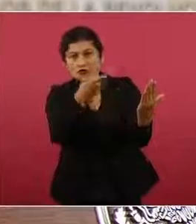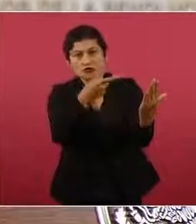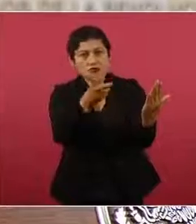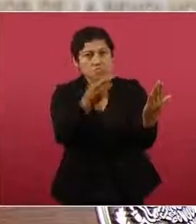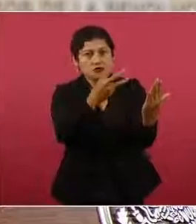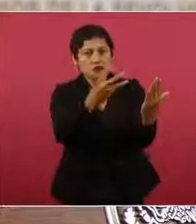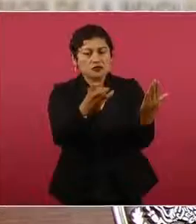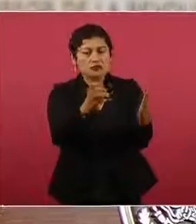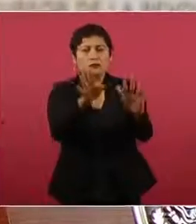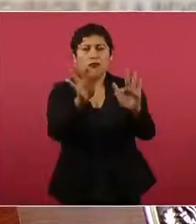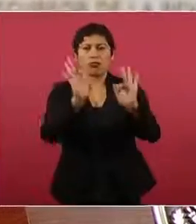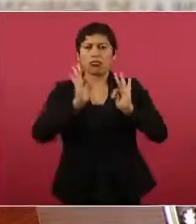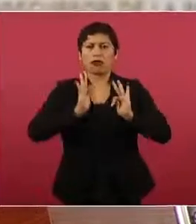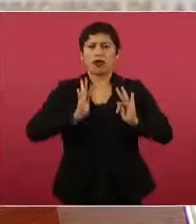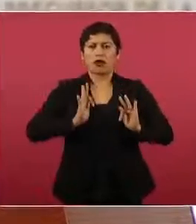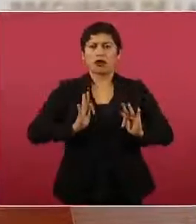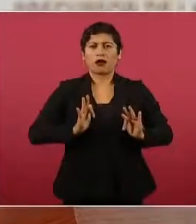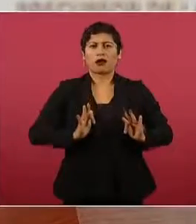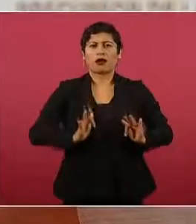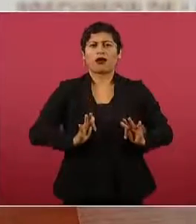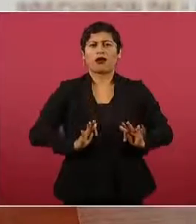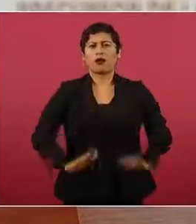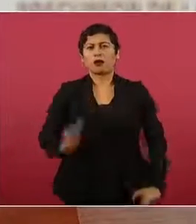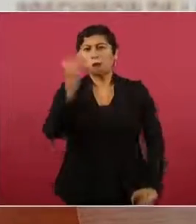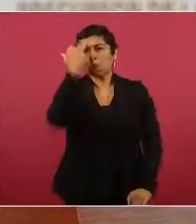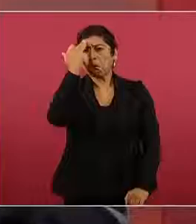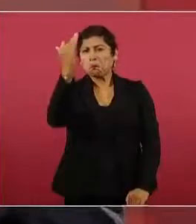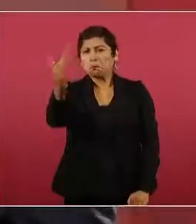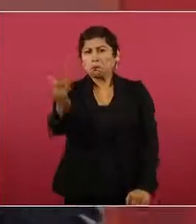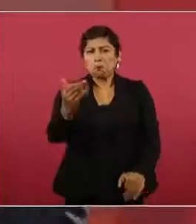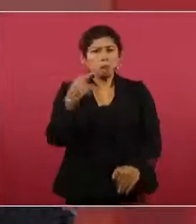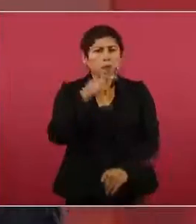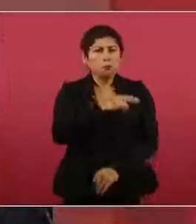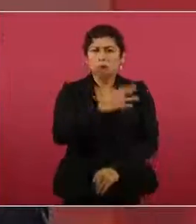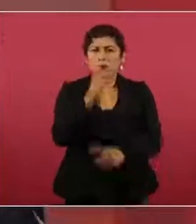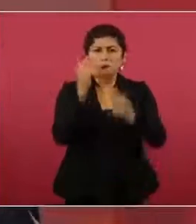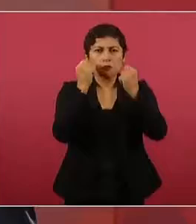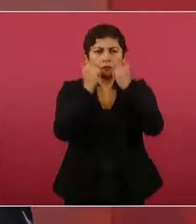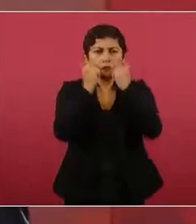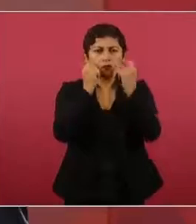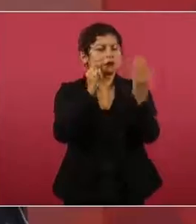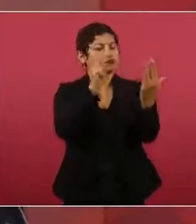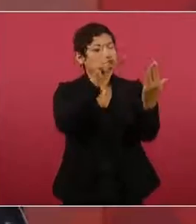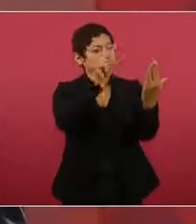llévate tu tiempo ahí viendo a quién conoces,